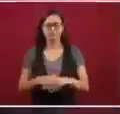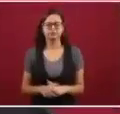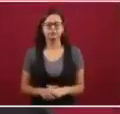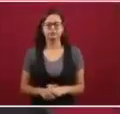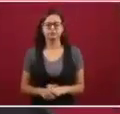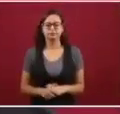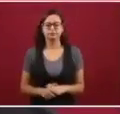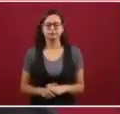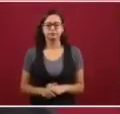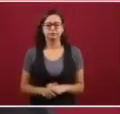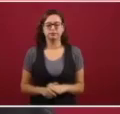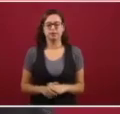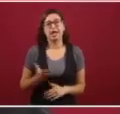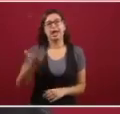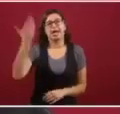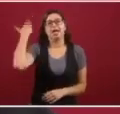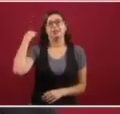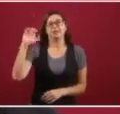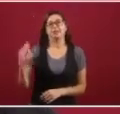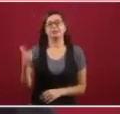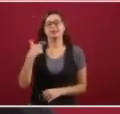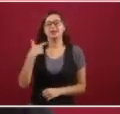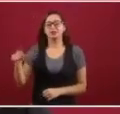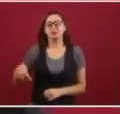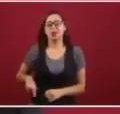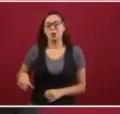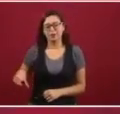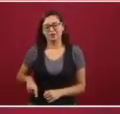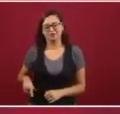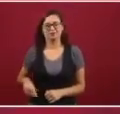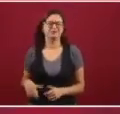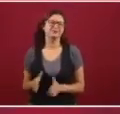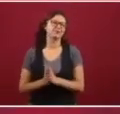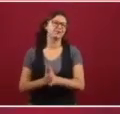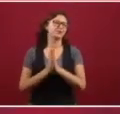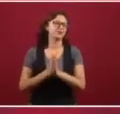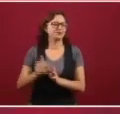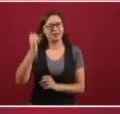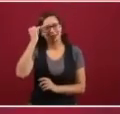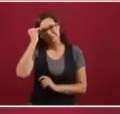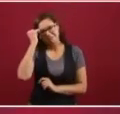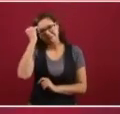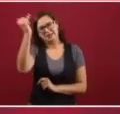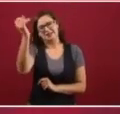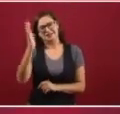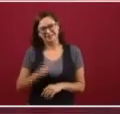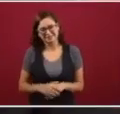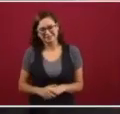En otros tiempos, imagínense cómo dieron la autorización